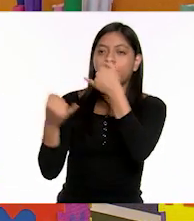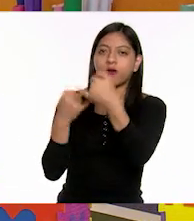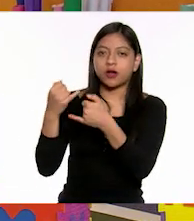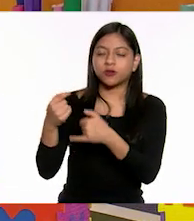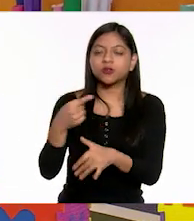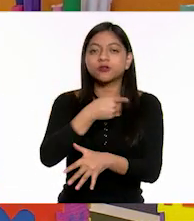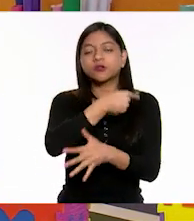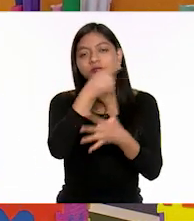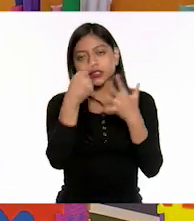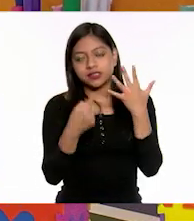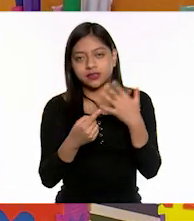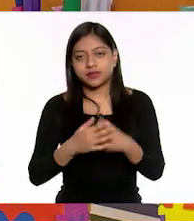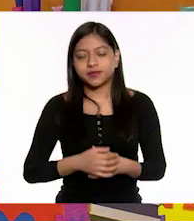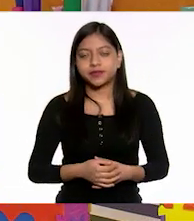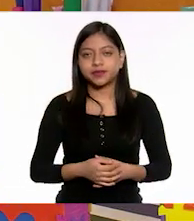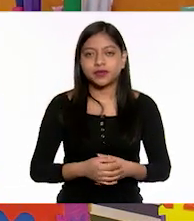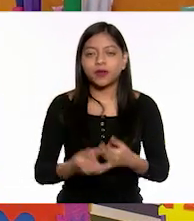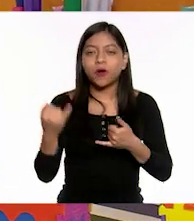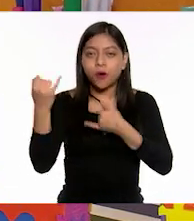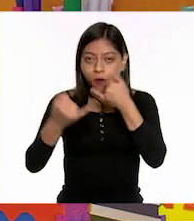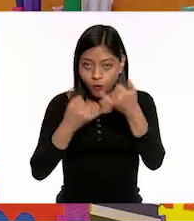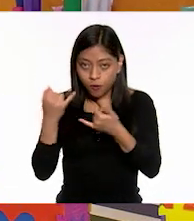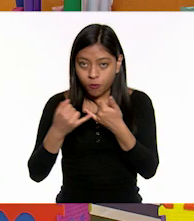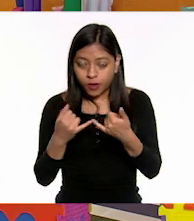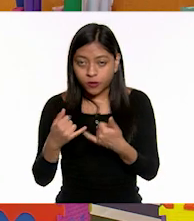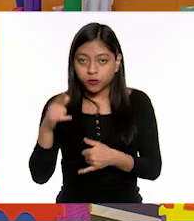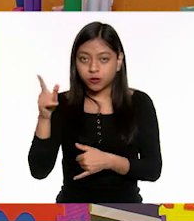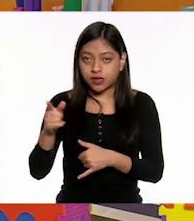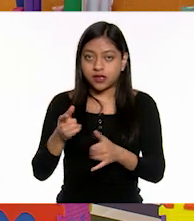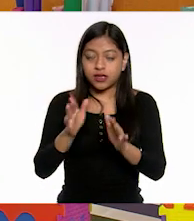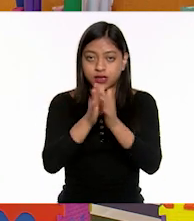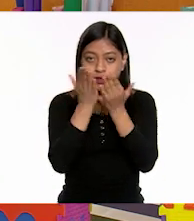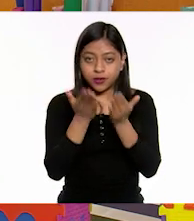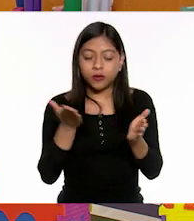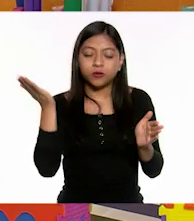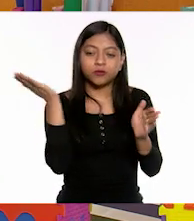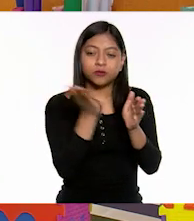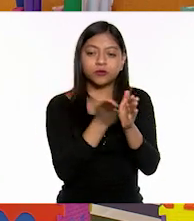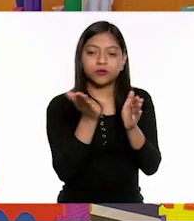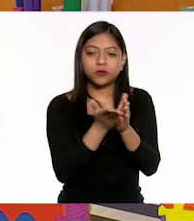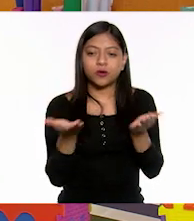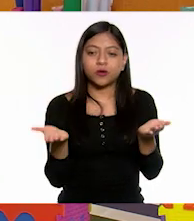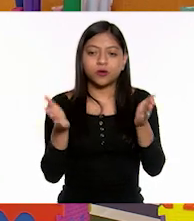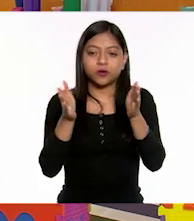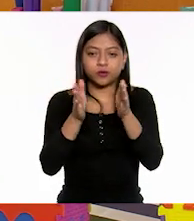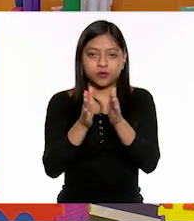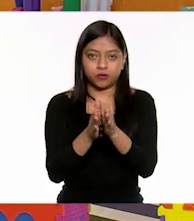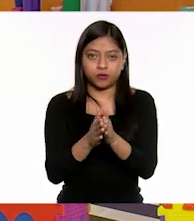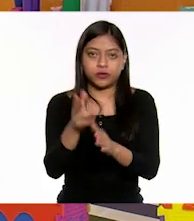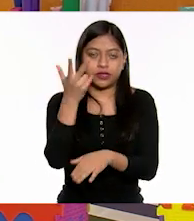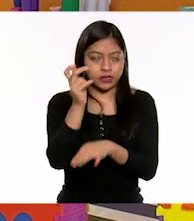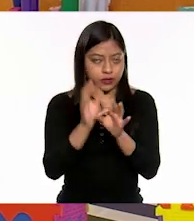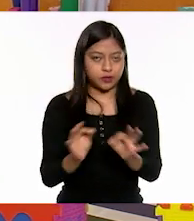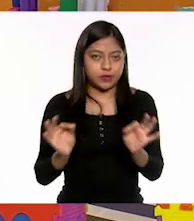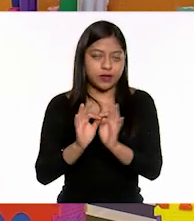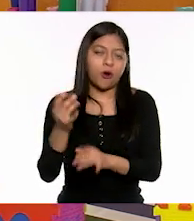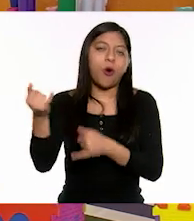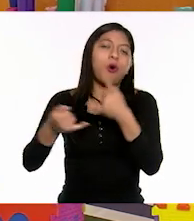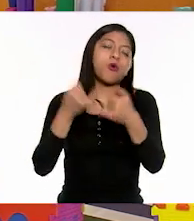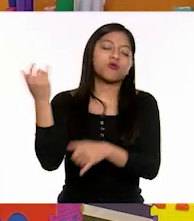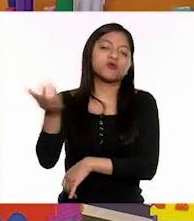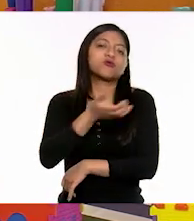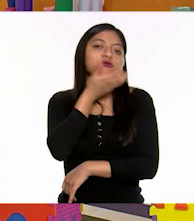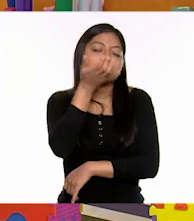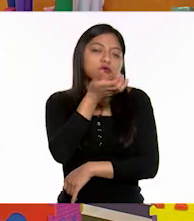son colecciones de que son colecciones de juegos que se jugaban de juegos tradicionales excelente que debe de